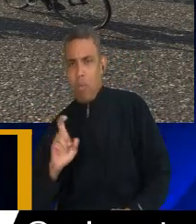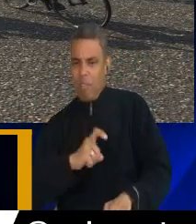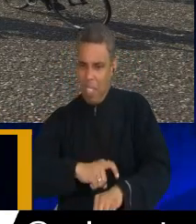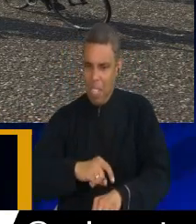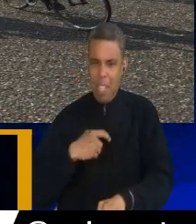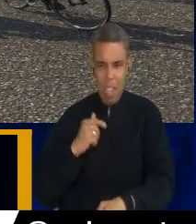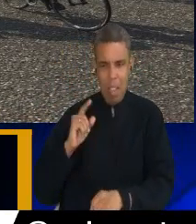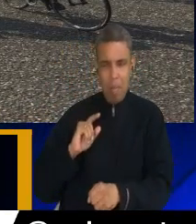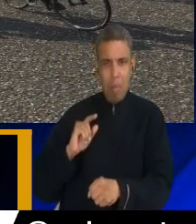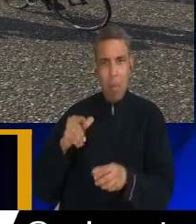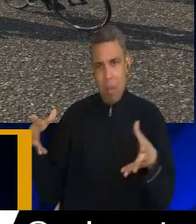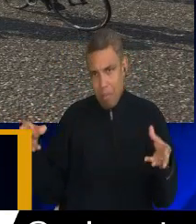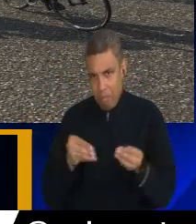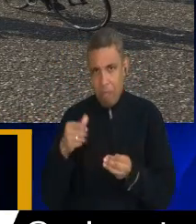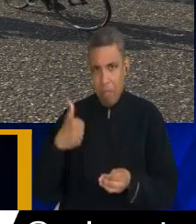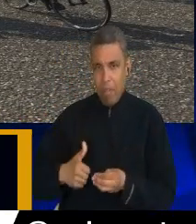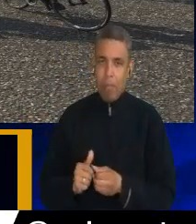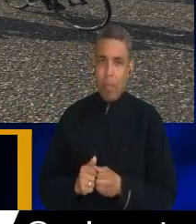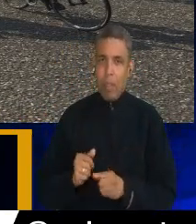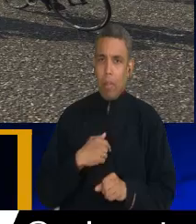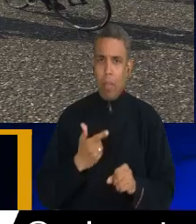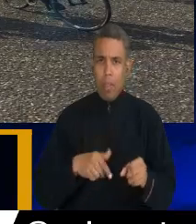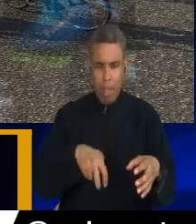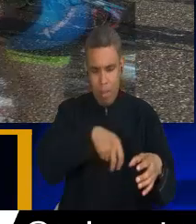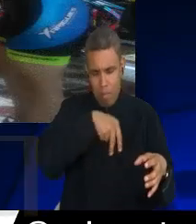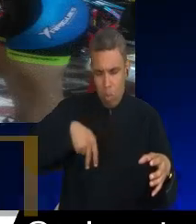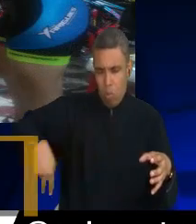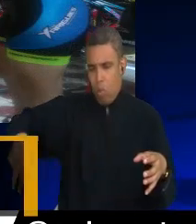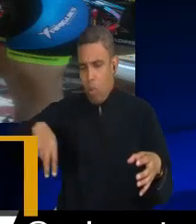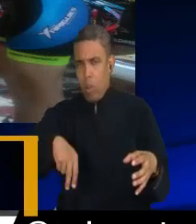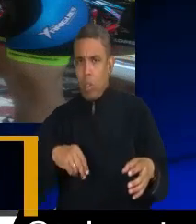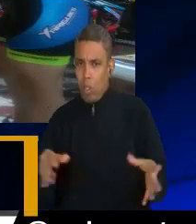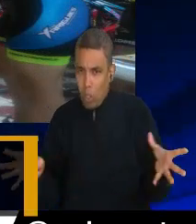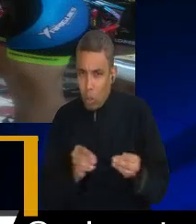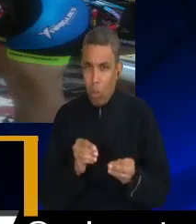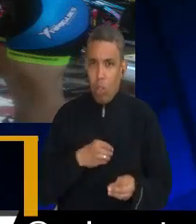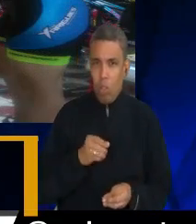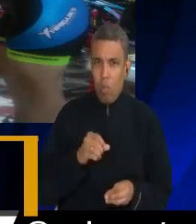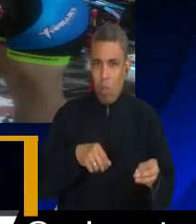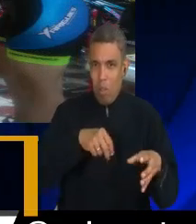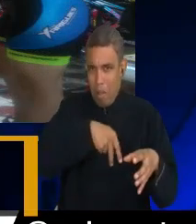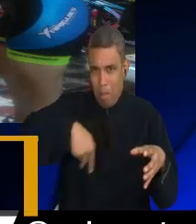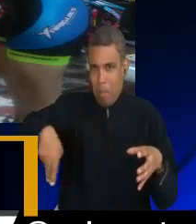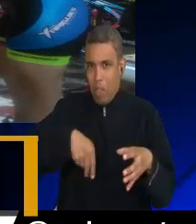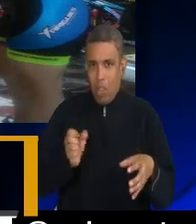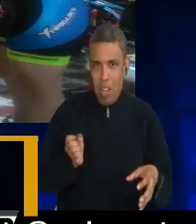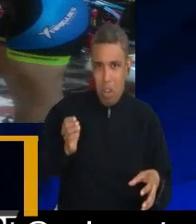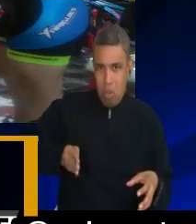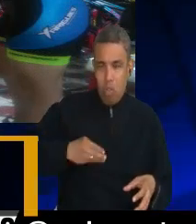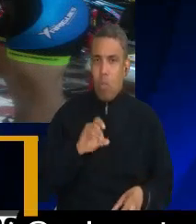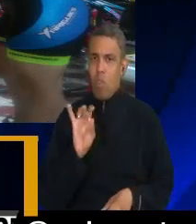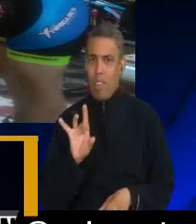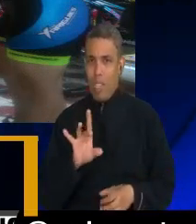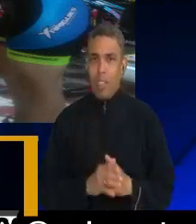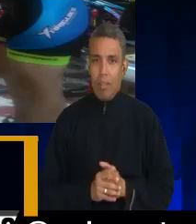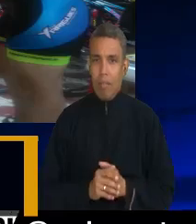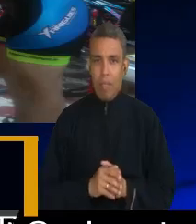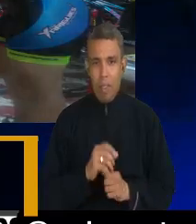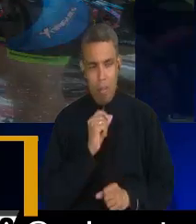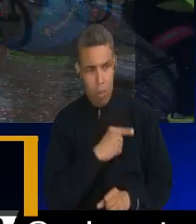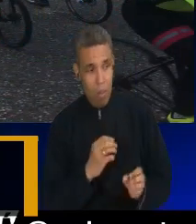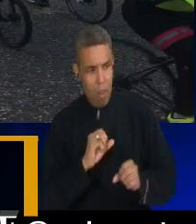aproximadamente 15. ¿Y esperan realizar 15. Más? Claro, el otro año, como todos los años, ya esto es un evento del